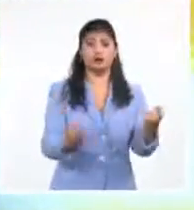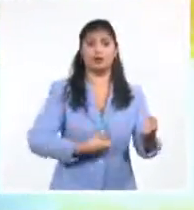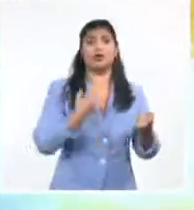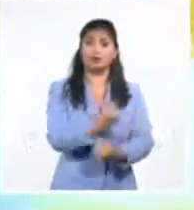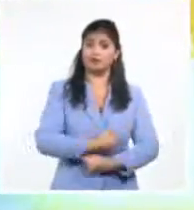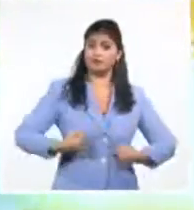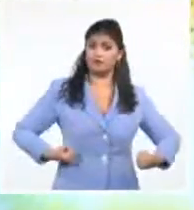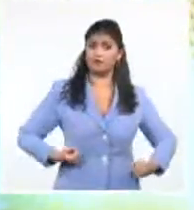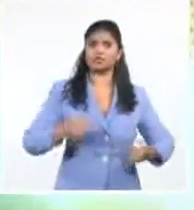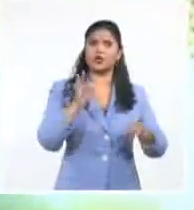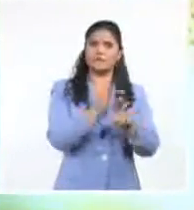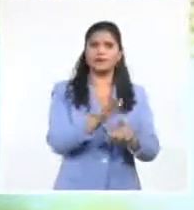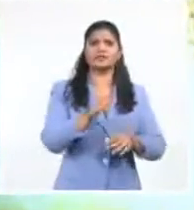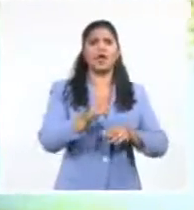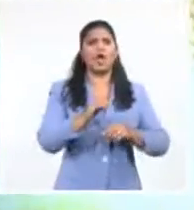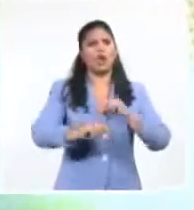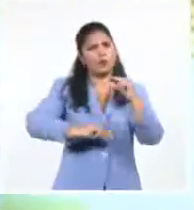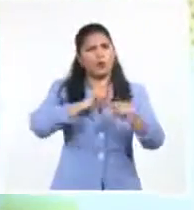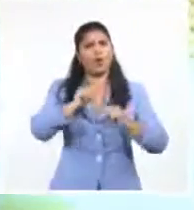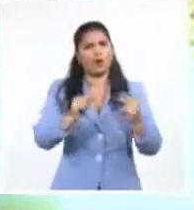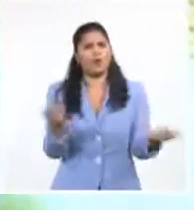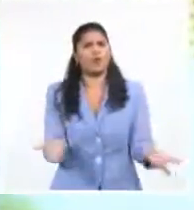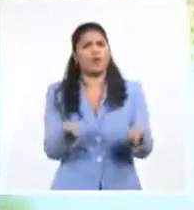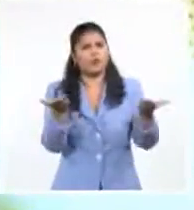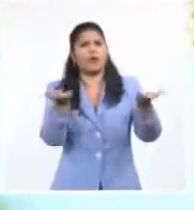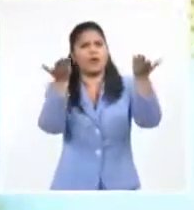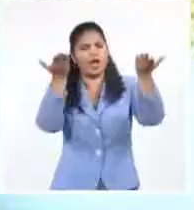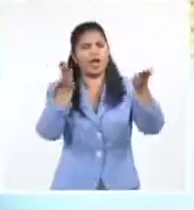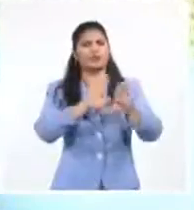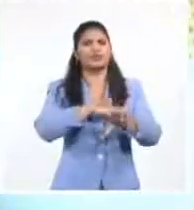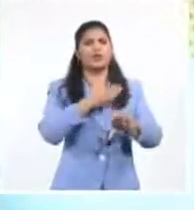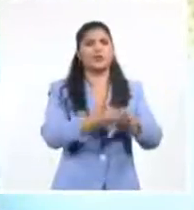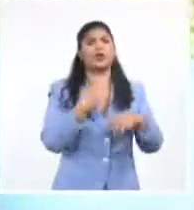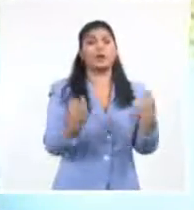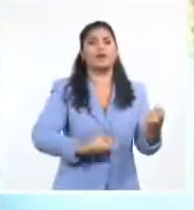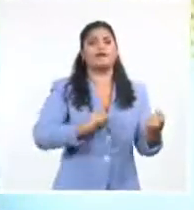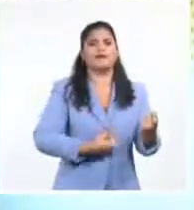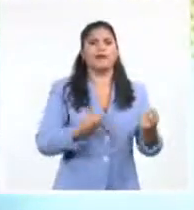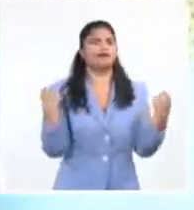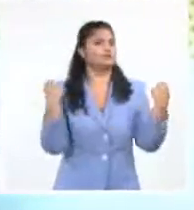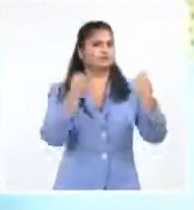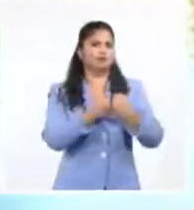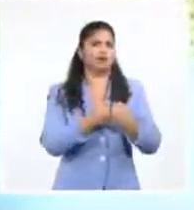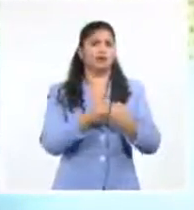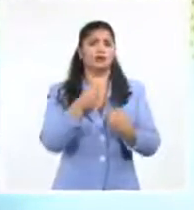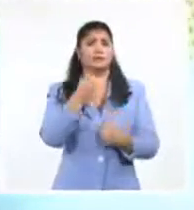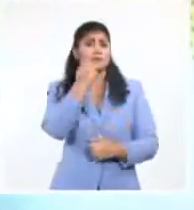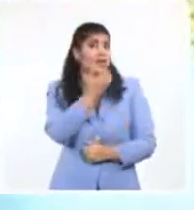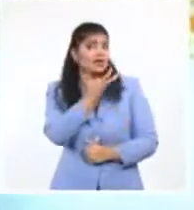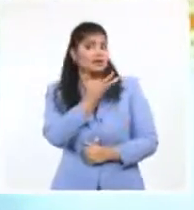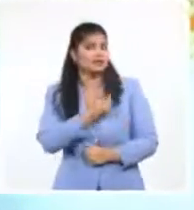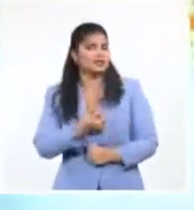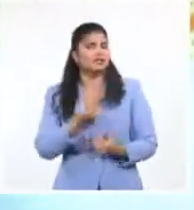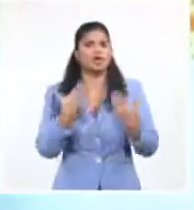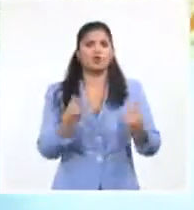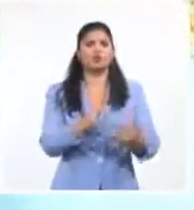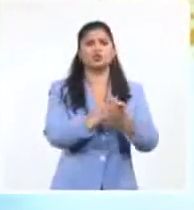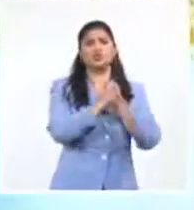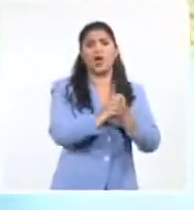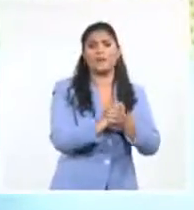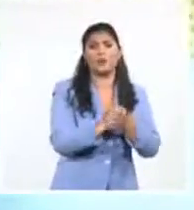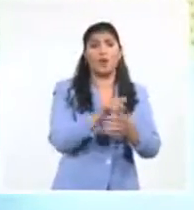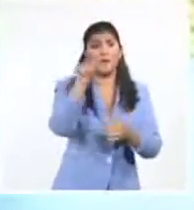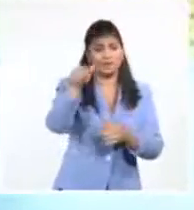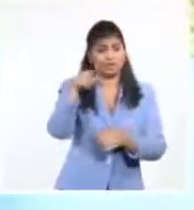comenzaban un proceso de recuperación después de la guerra. Y lo que es más sobrecogedor, nos cuenta que muchos amigos y conocidos no responden